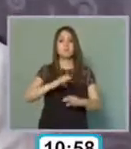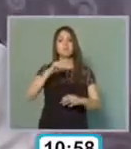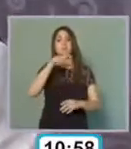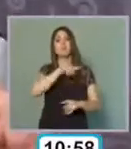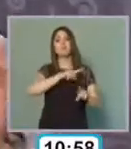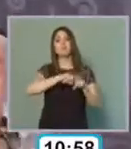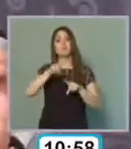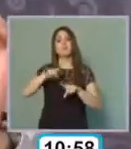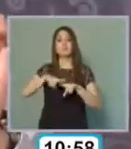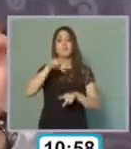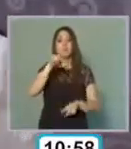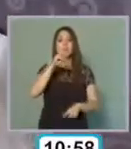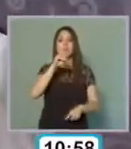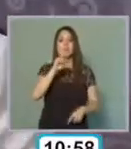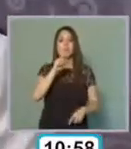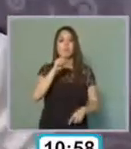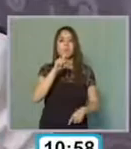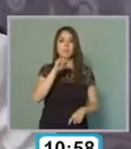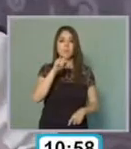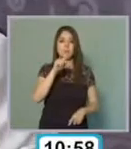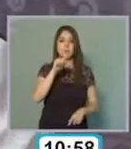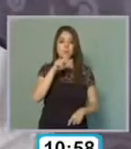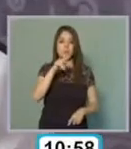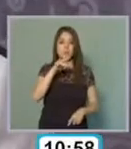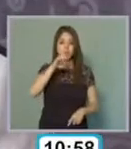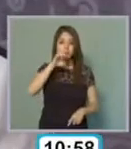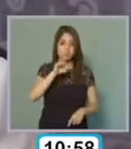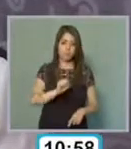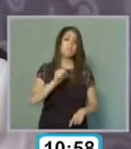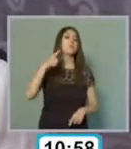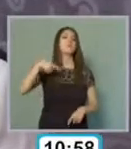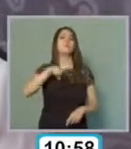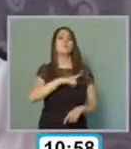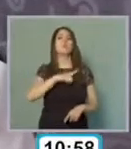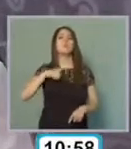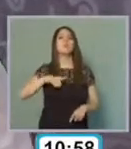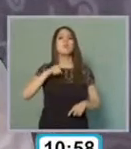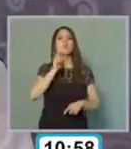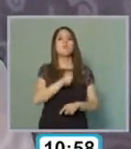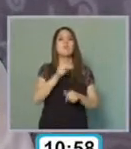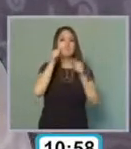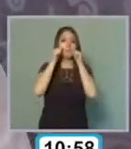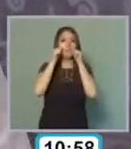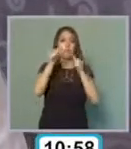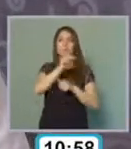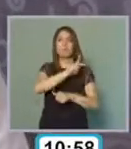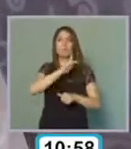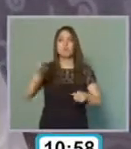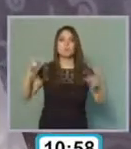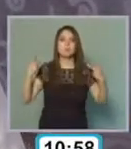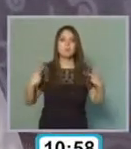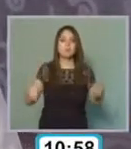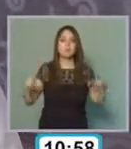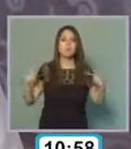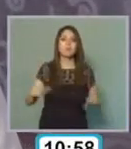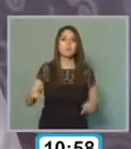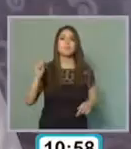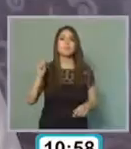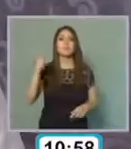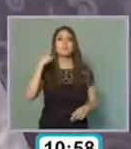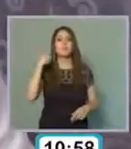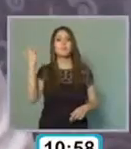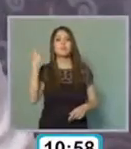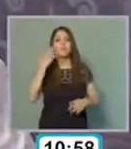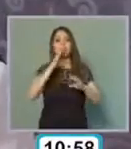Hola Mi Amor, próximamente ya viene el video, lo hacemos el 17 en Guadalajara. Estén pendientes para que toda la gente mire la canción nueva de